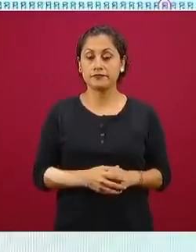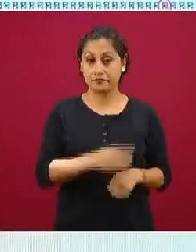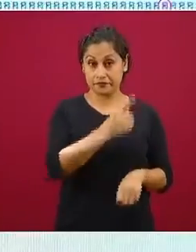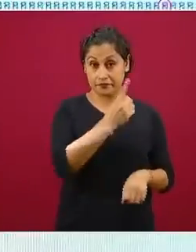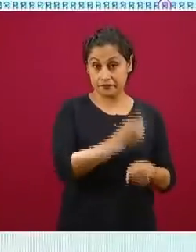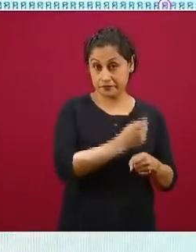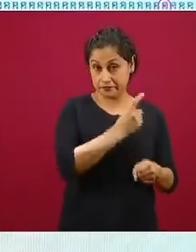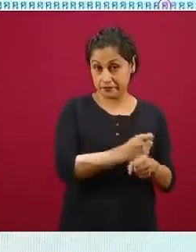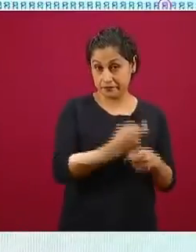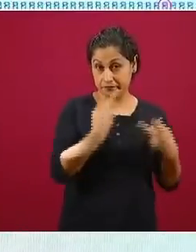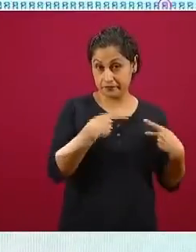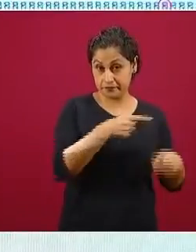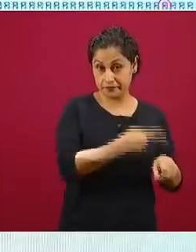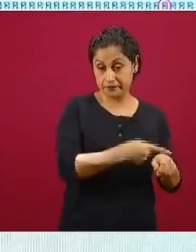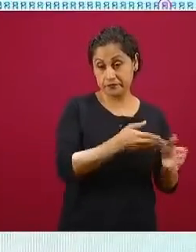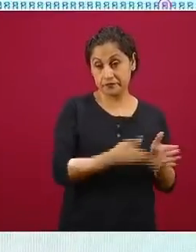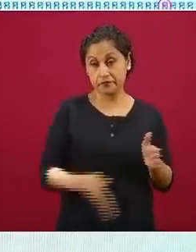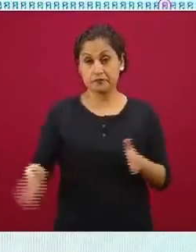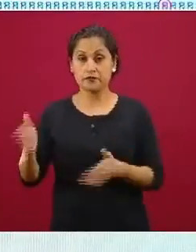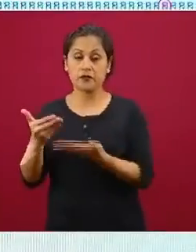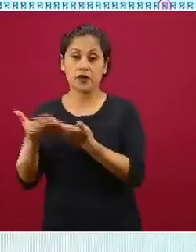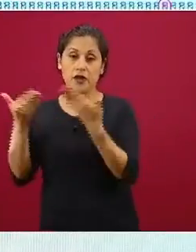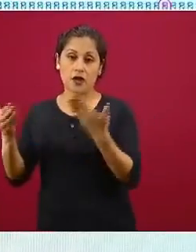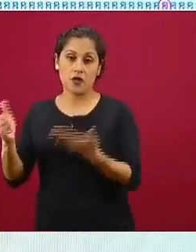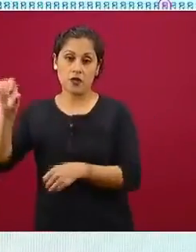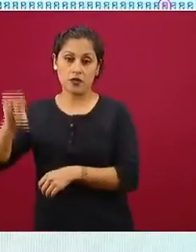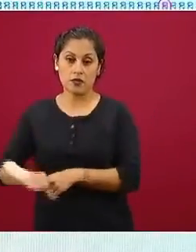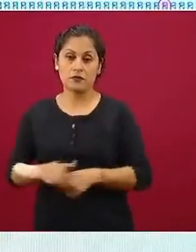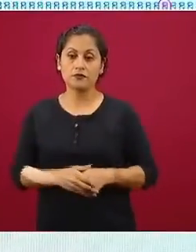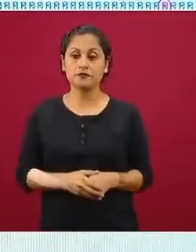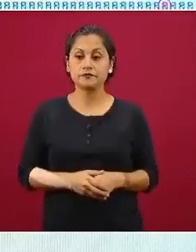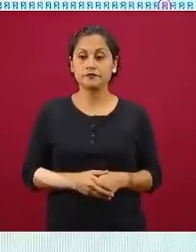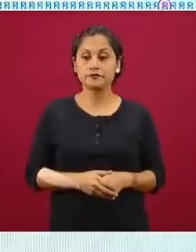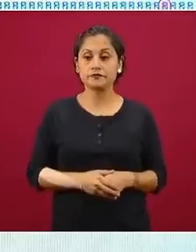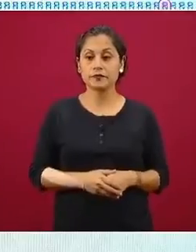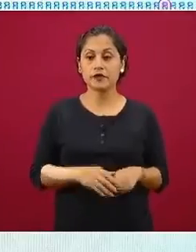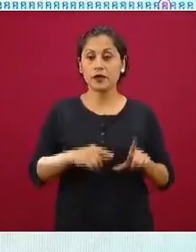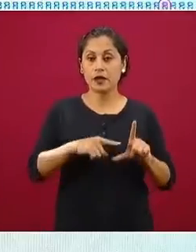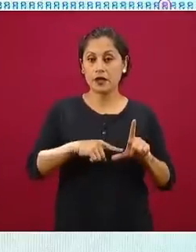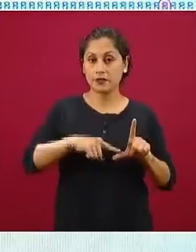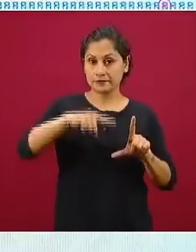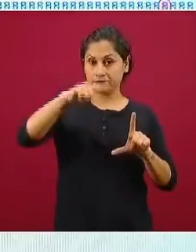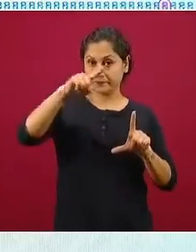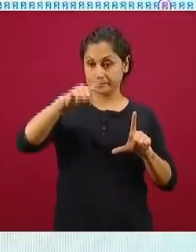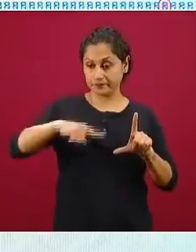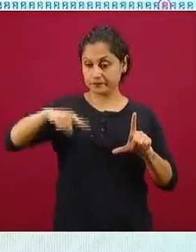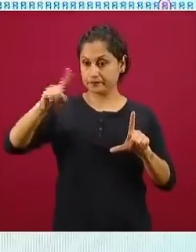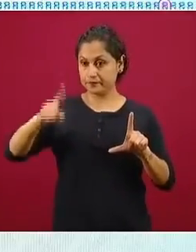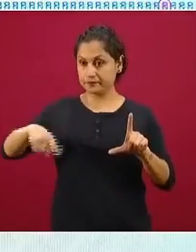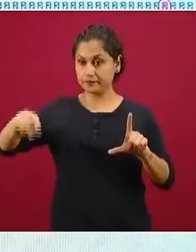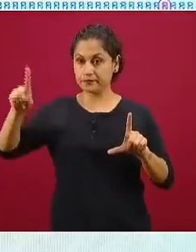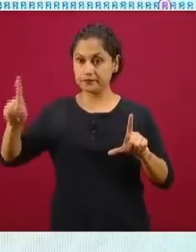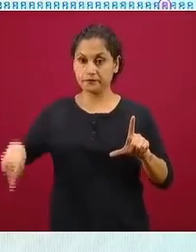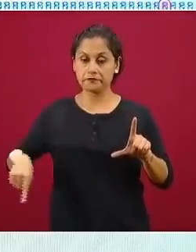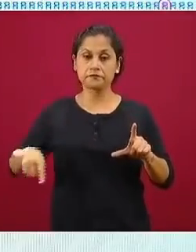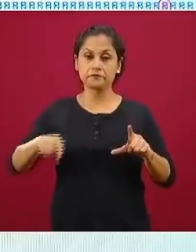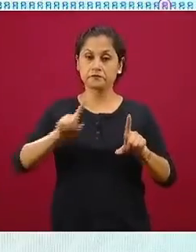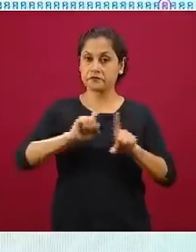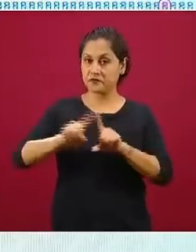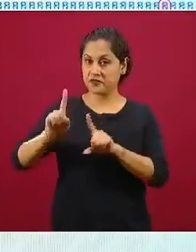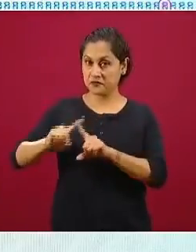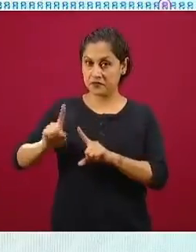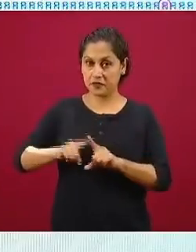hasta la fecha presente. Y aquí, representado por la altura de las líneas, ya sea esta curva o las